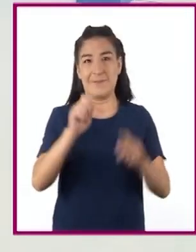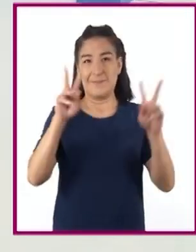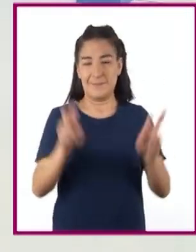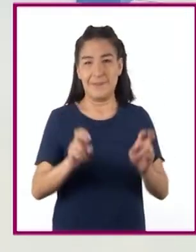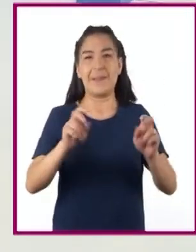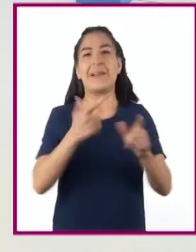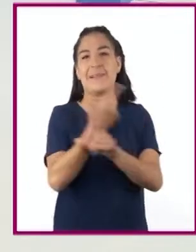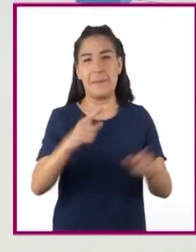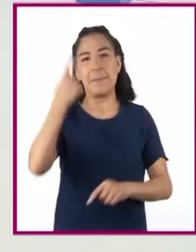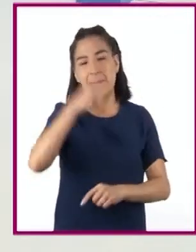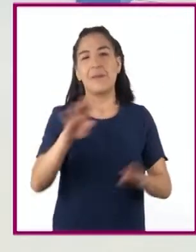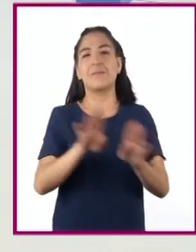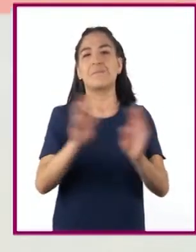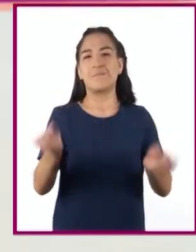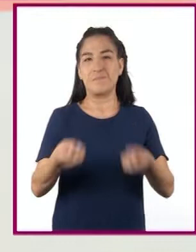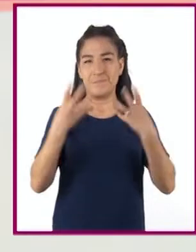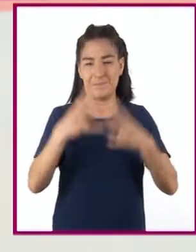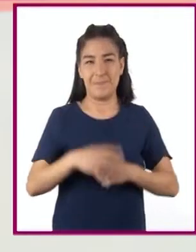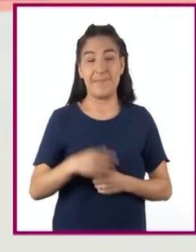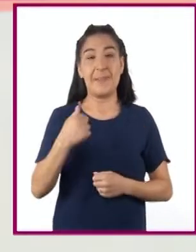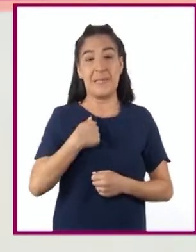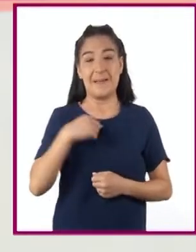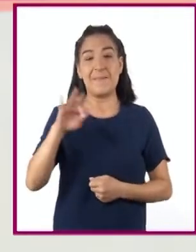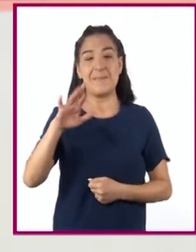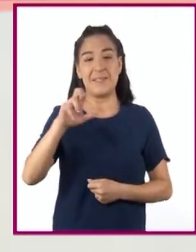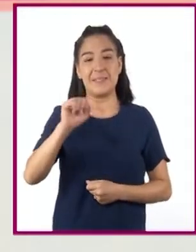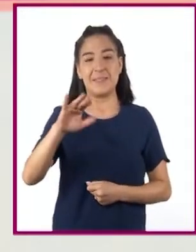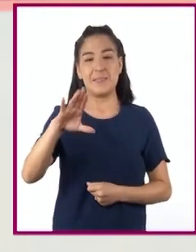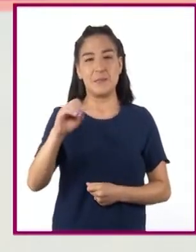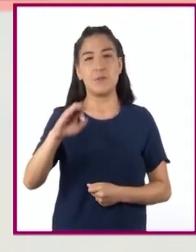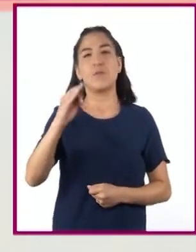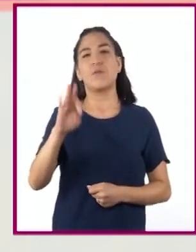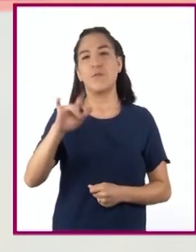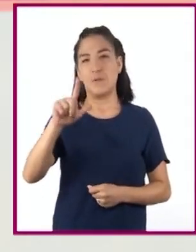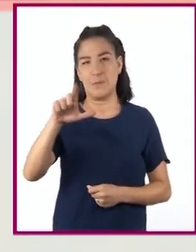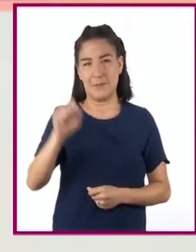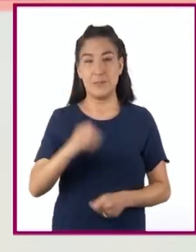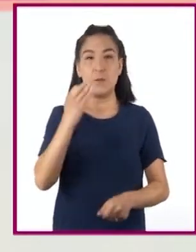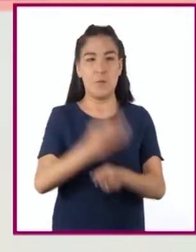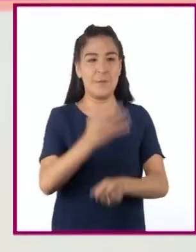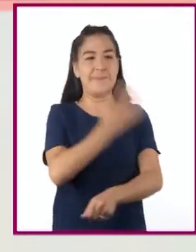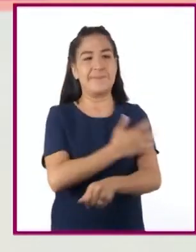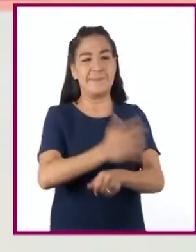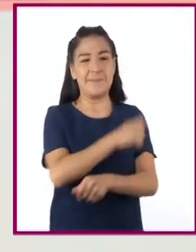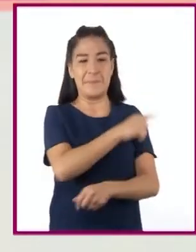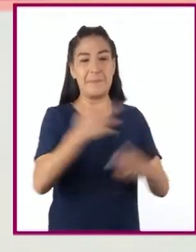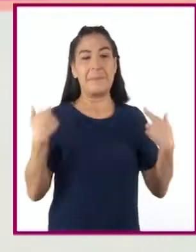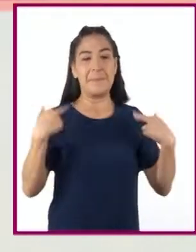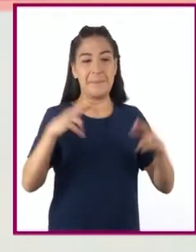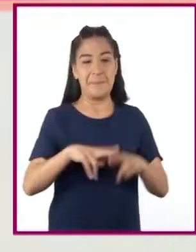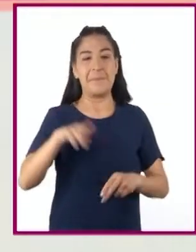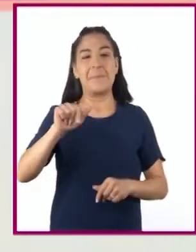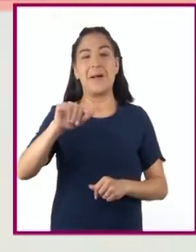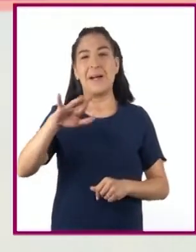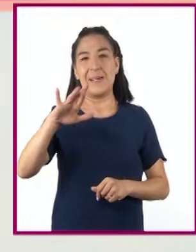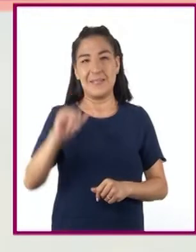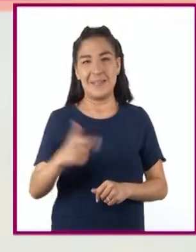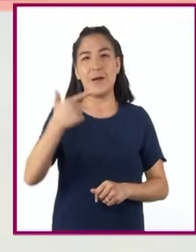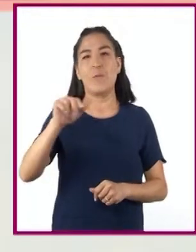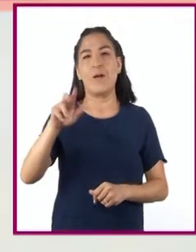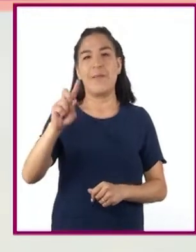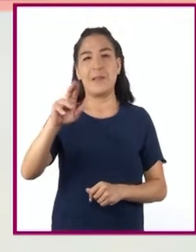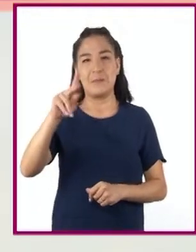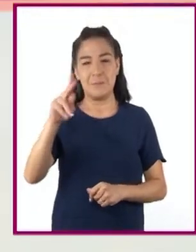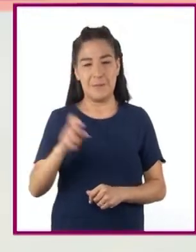una ventana a la autonomía. Soy Francisco Flores y hoy acompañaré a la maestra María Guadalupe Alcántar Reyes, quien